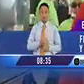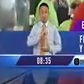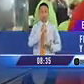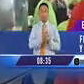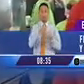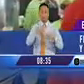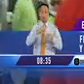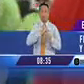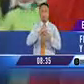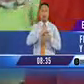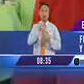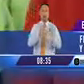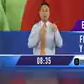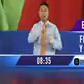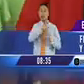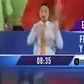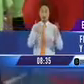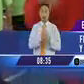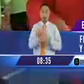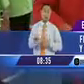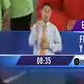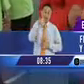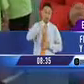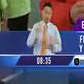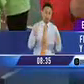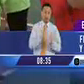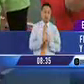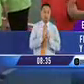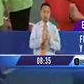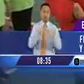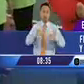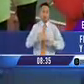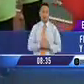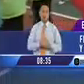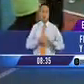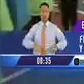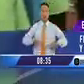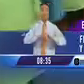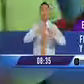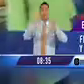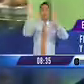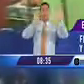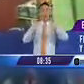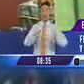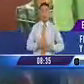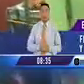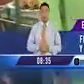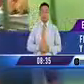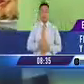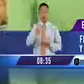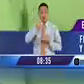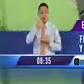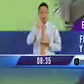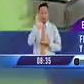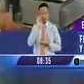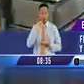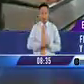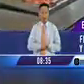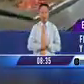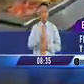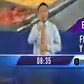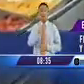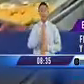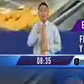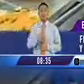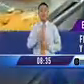les invitamos a todos los vecinos y vecinas que vengan y nos acompañen en este espacio de feria, en donde van a tener platos típicos, vamos a tener la presencia de